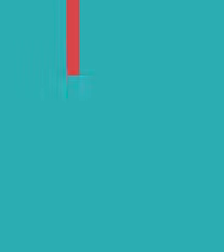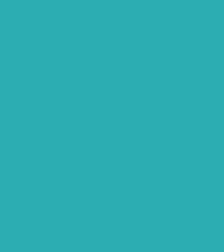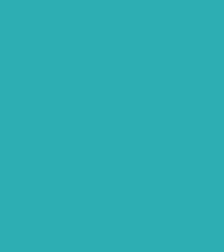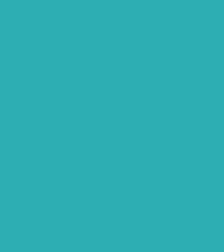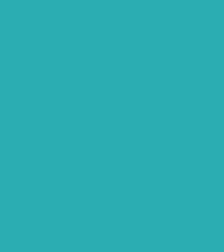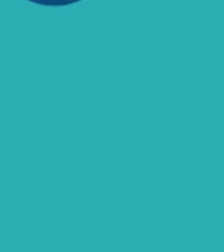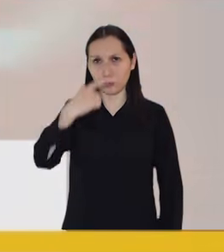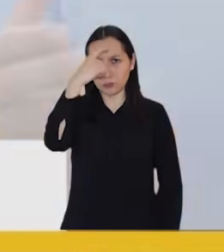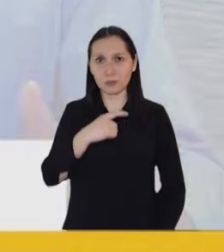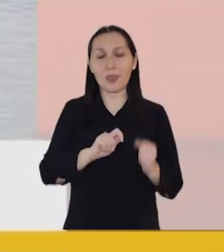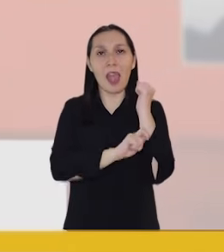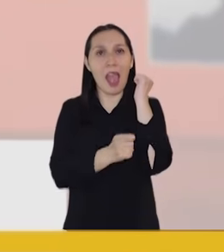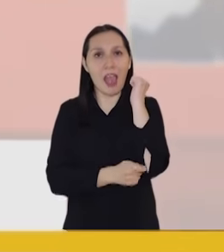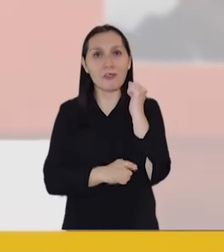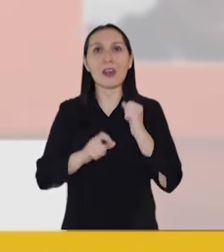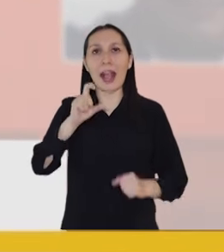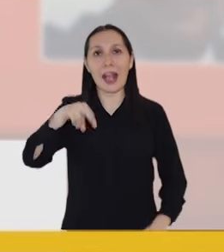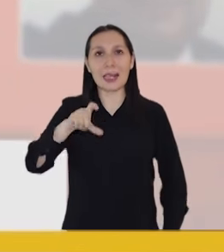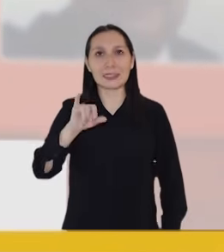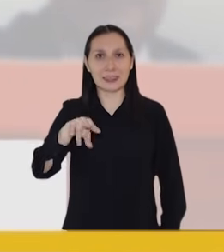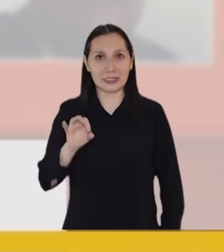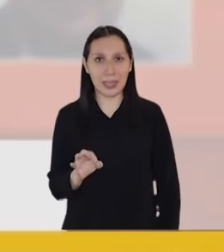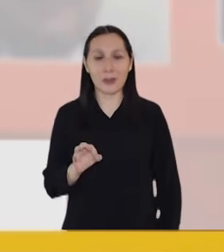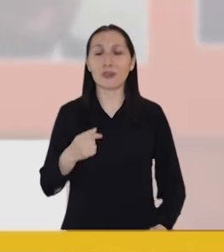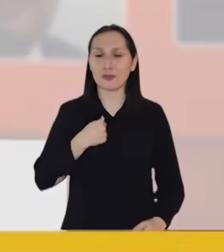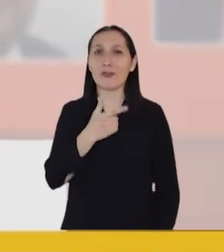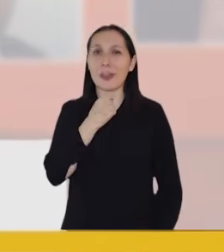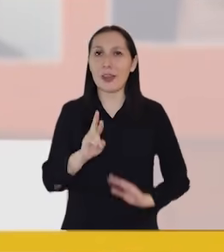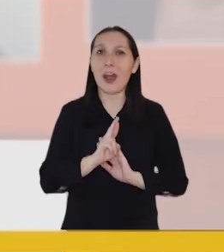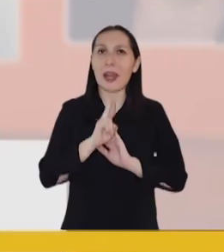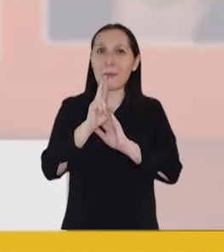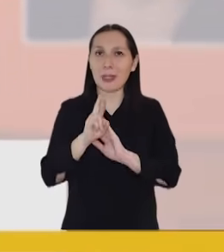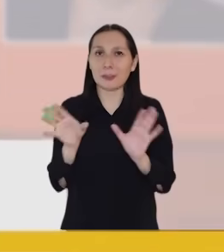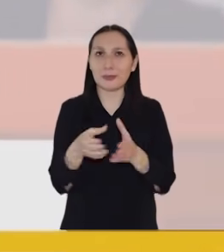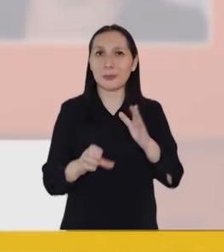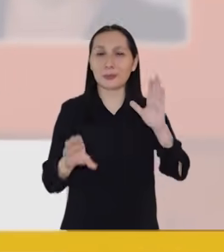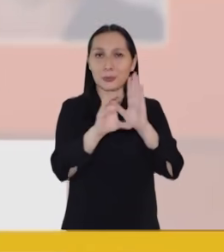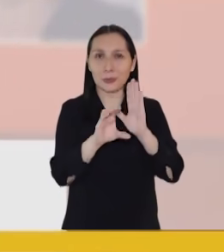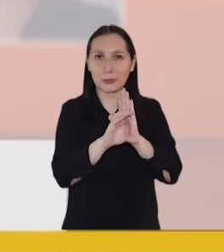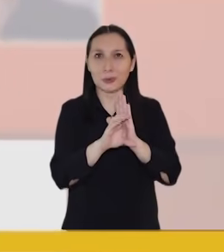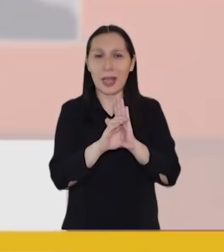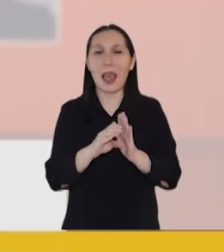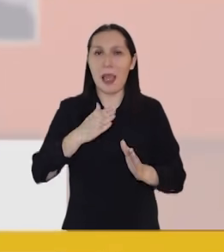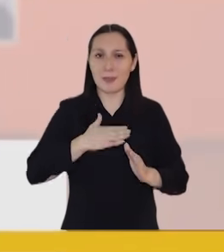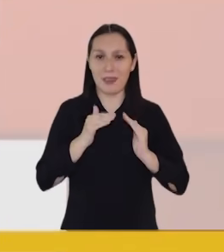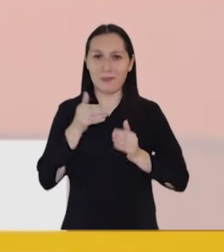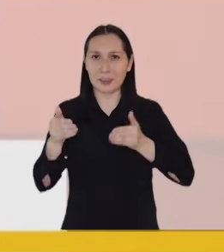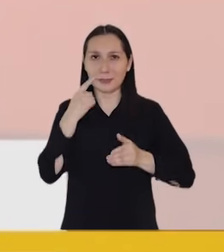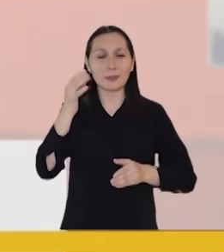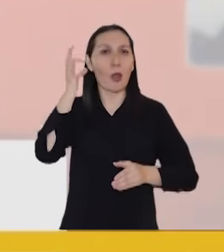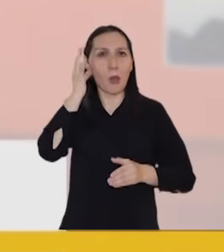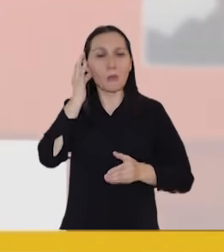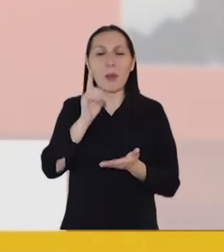estamos de acuerdo. Soy el abogado Cristian Cancino Gunkel y quiero representar en la Convención Constitucional a